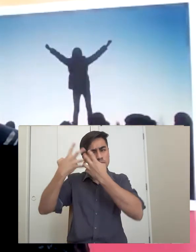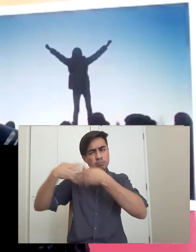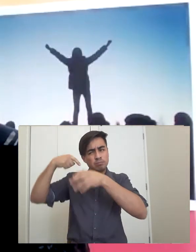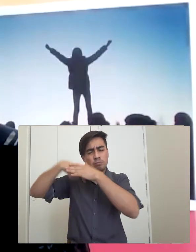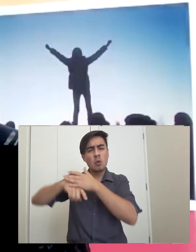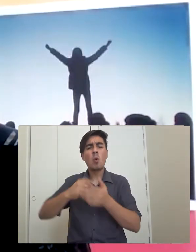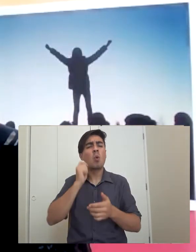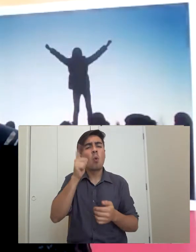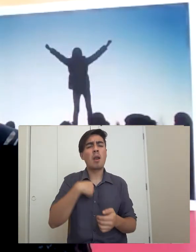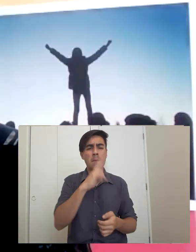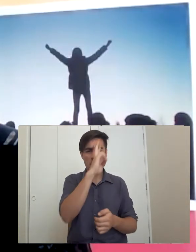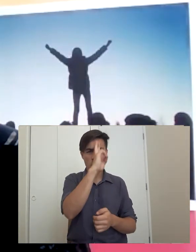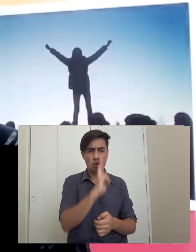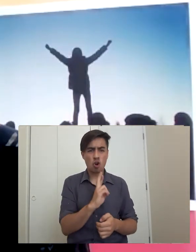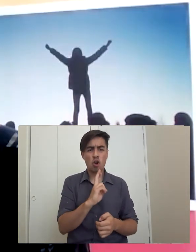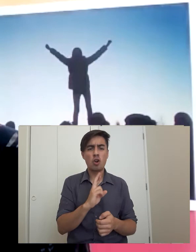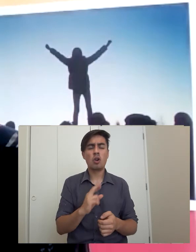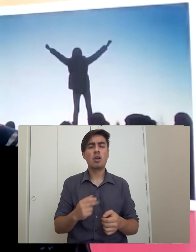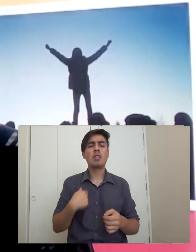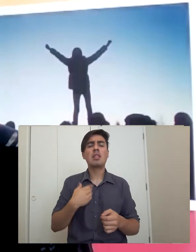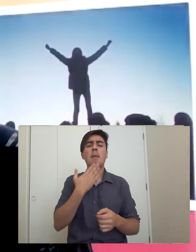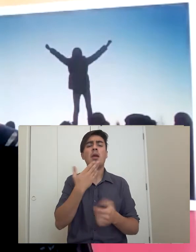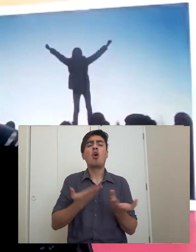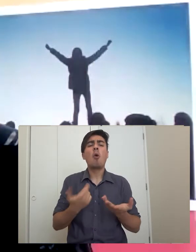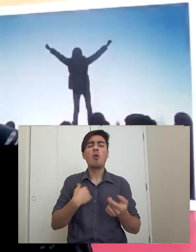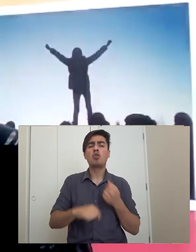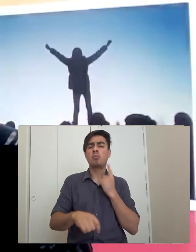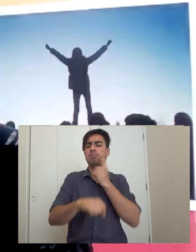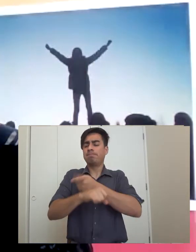es su mandato como profesores.